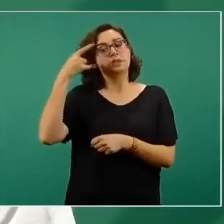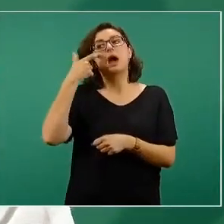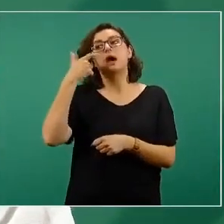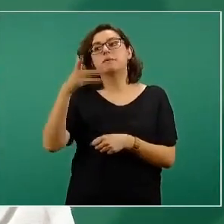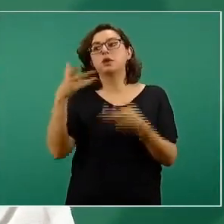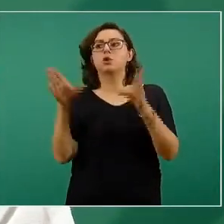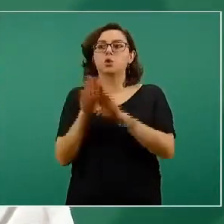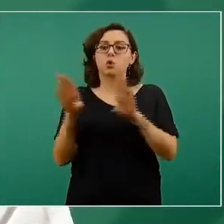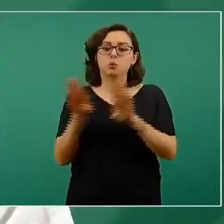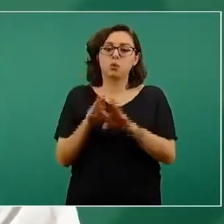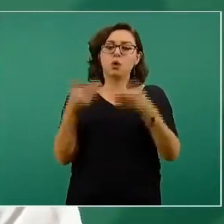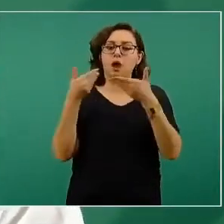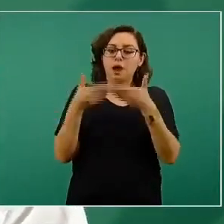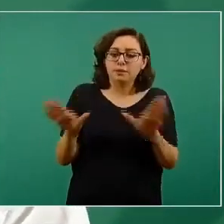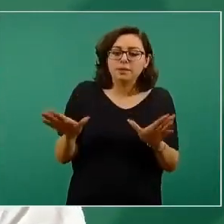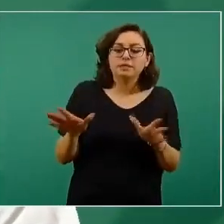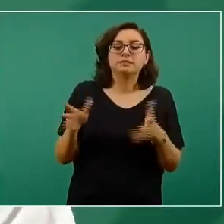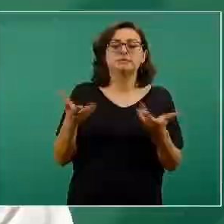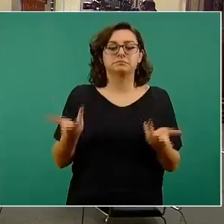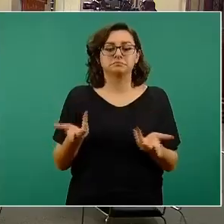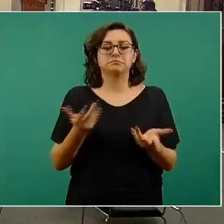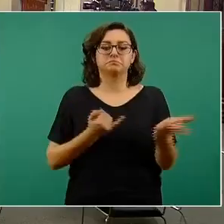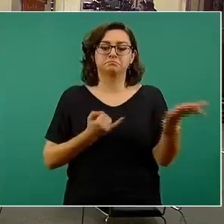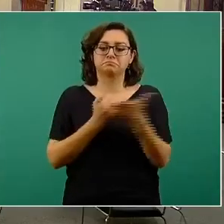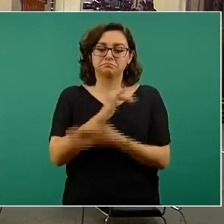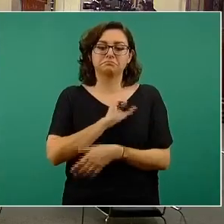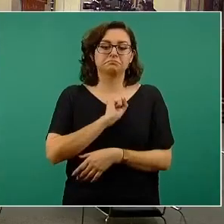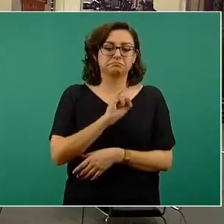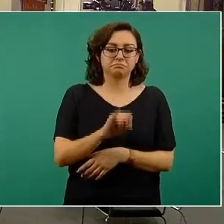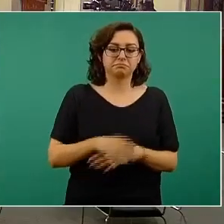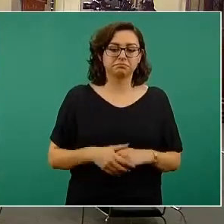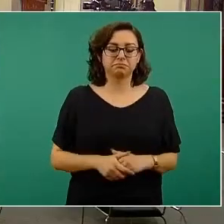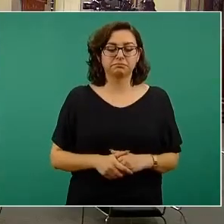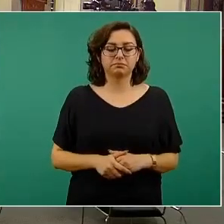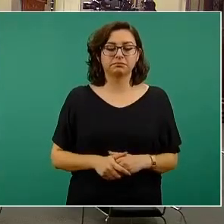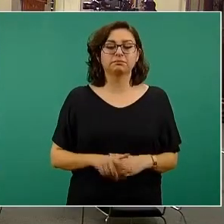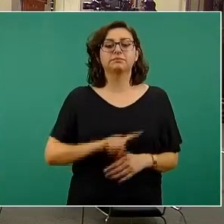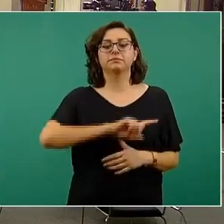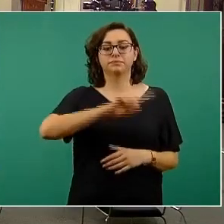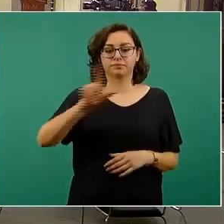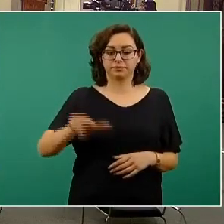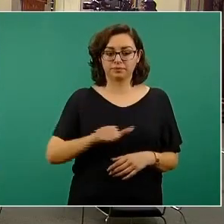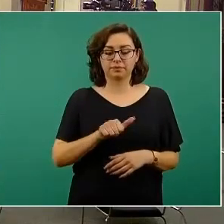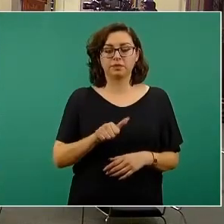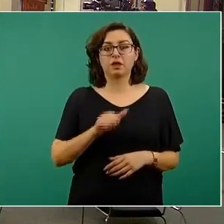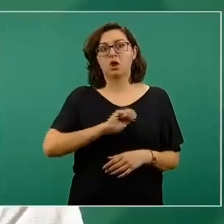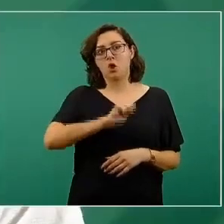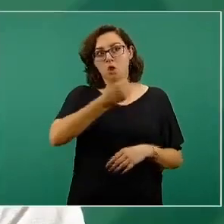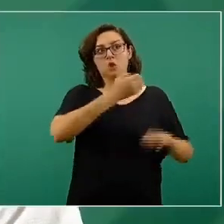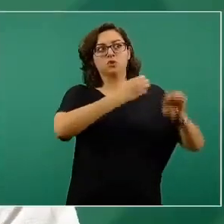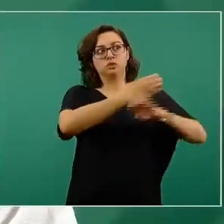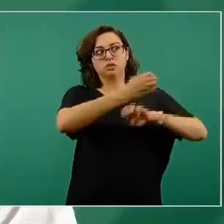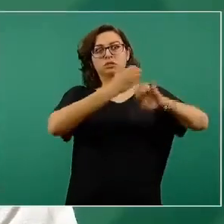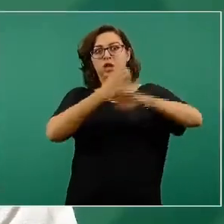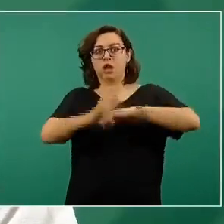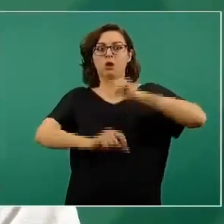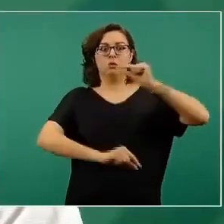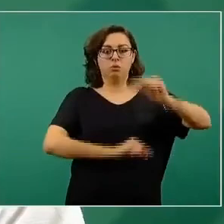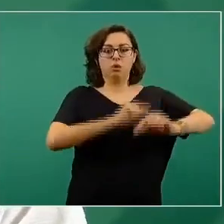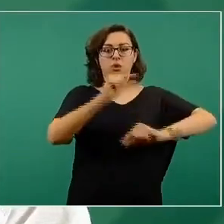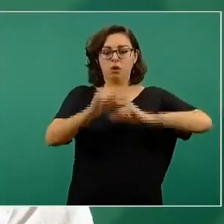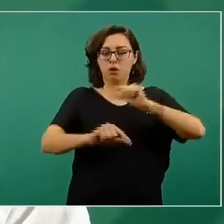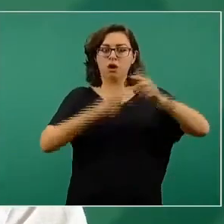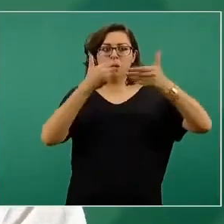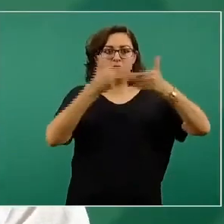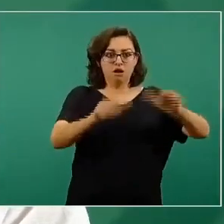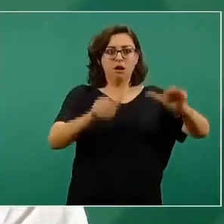momento también el Gobierno de Campeche toma esa decisión. Y posteriormente las otras entidades que vayan entrando a semáforo